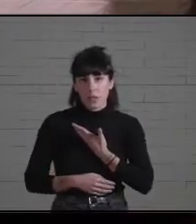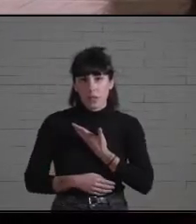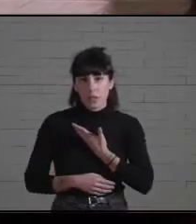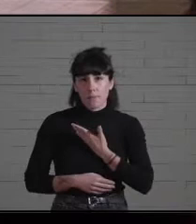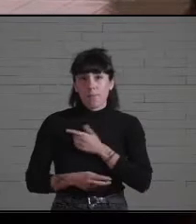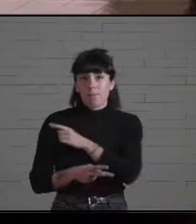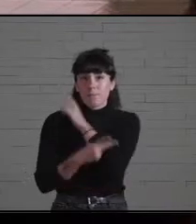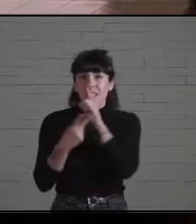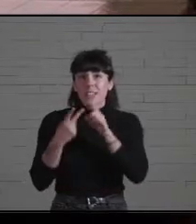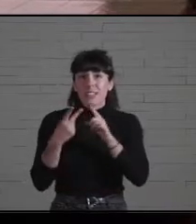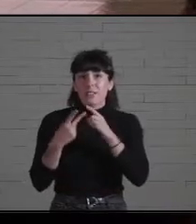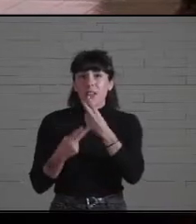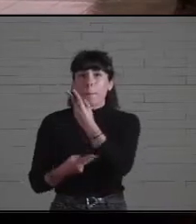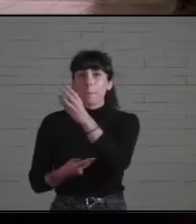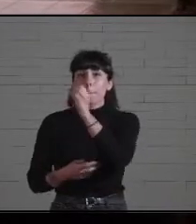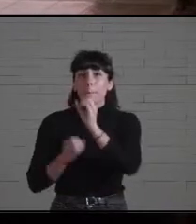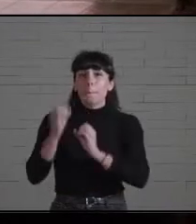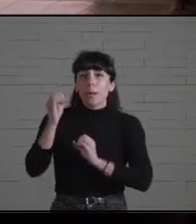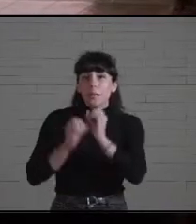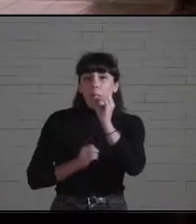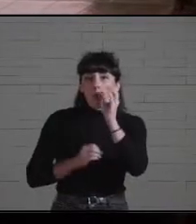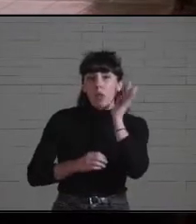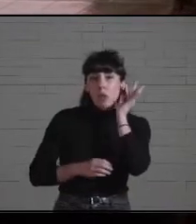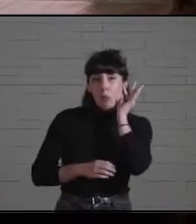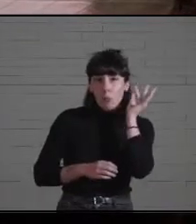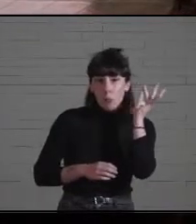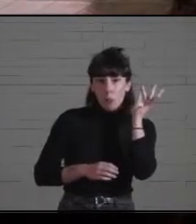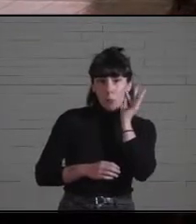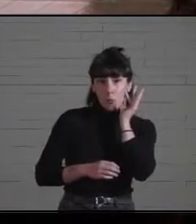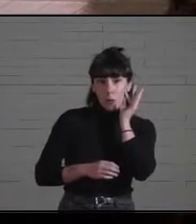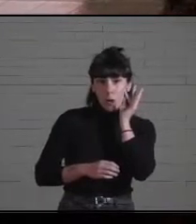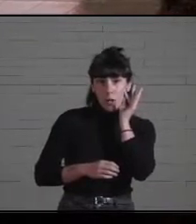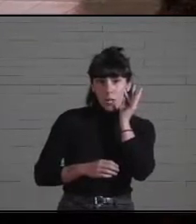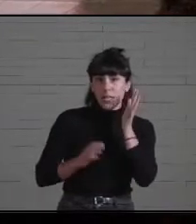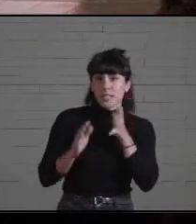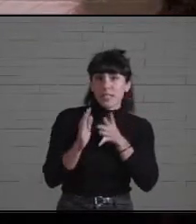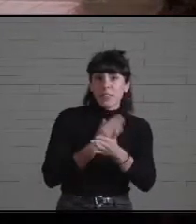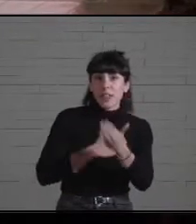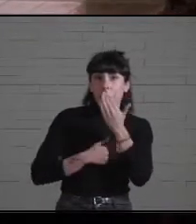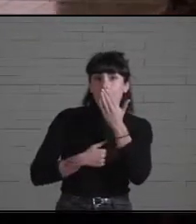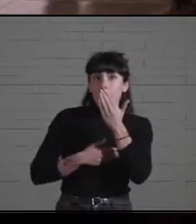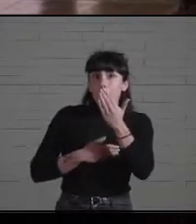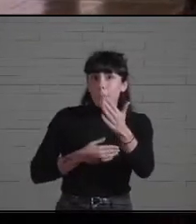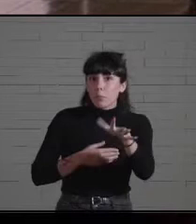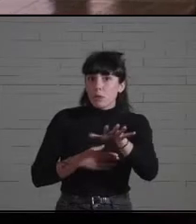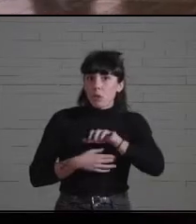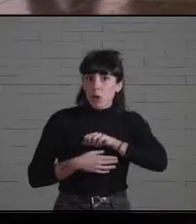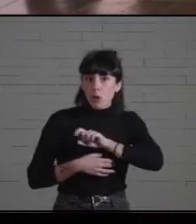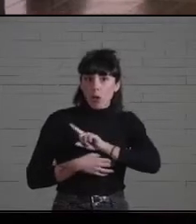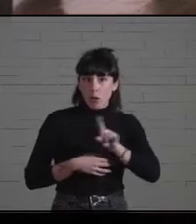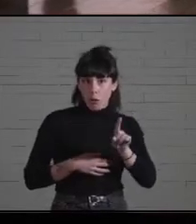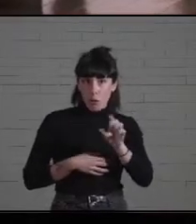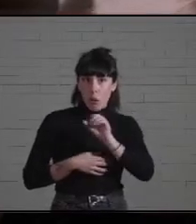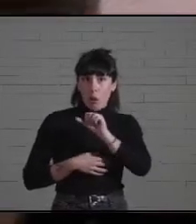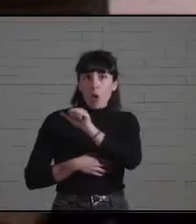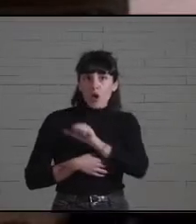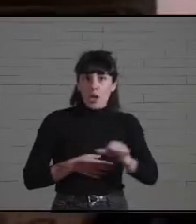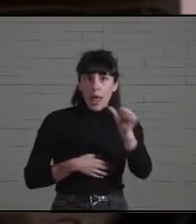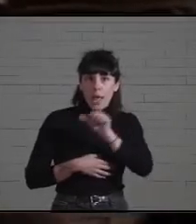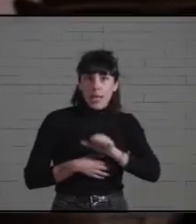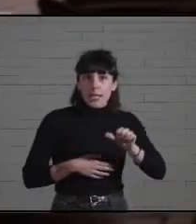hay un 20% de las mujeres que no se han cogido ningún permiso o menos de las semanas